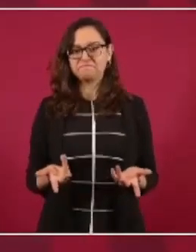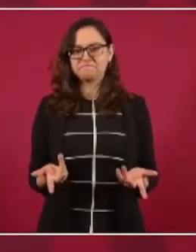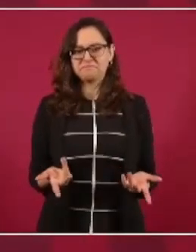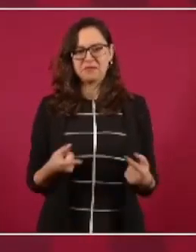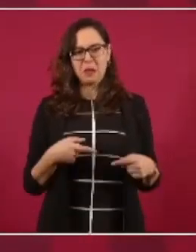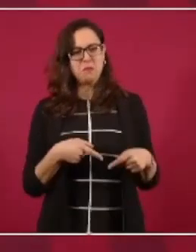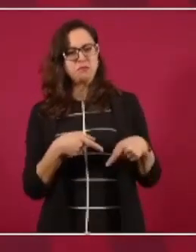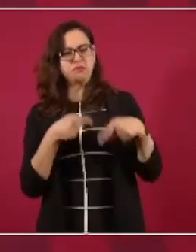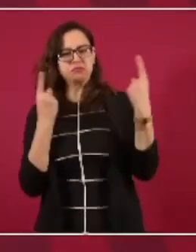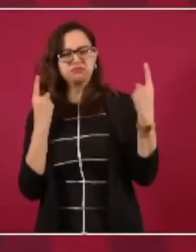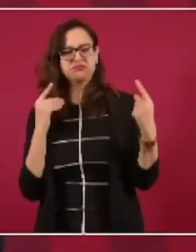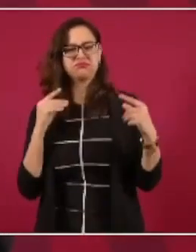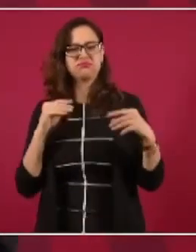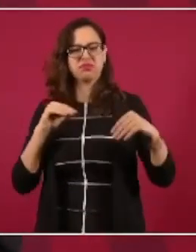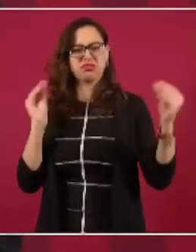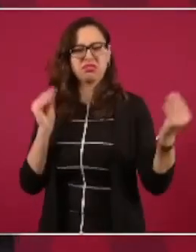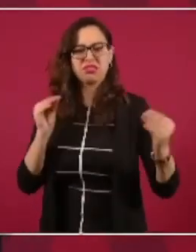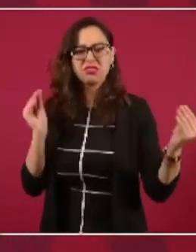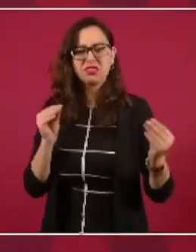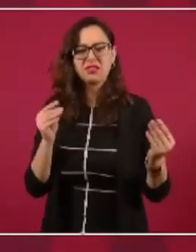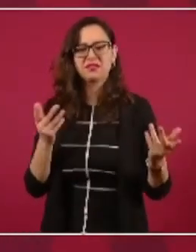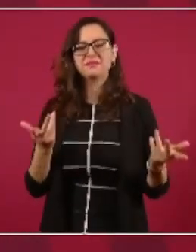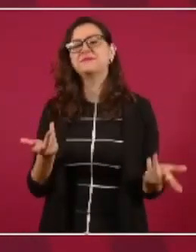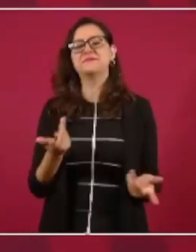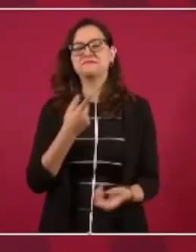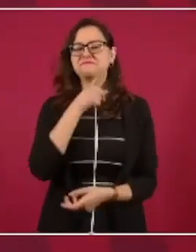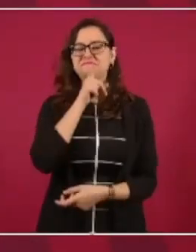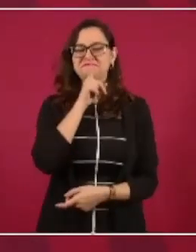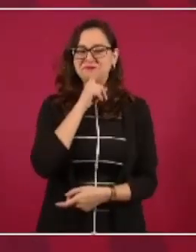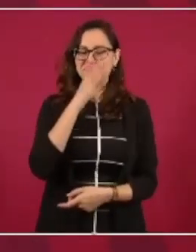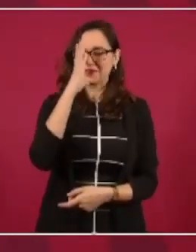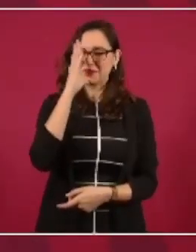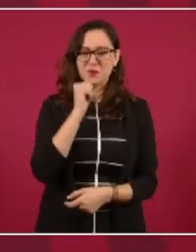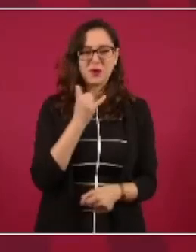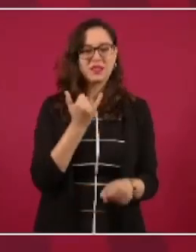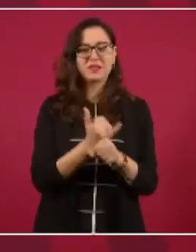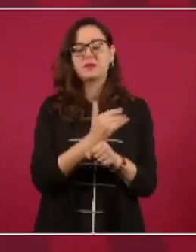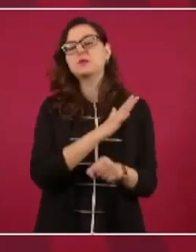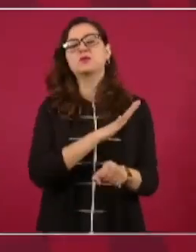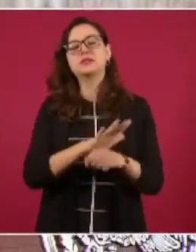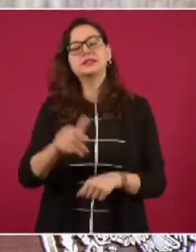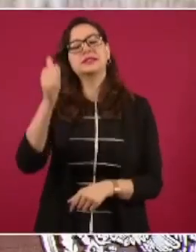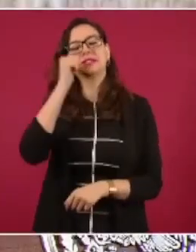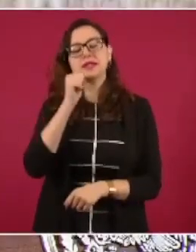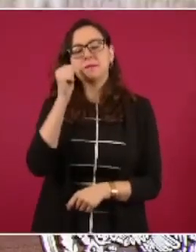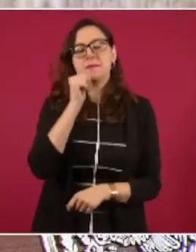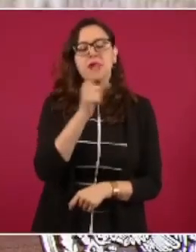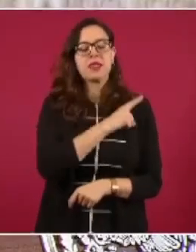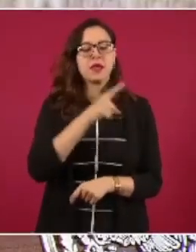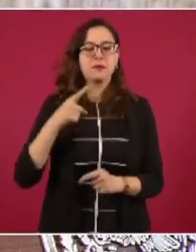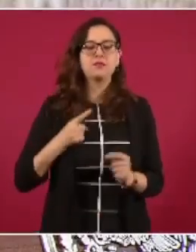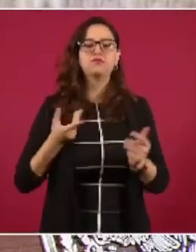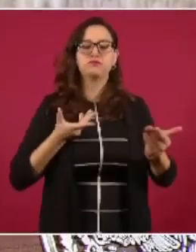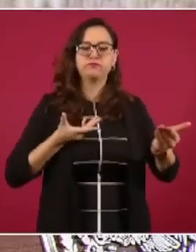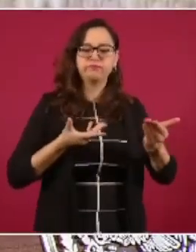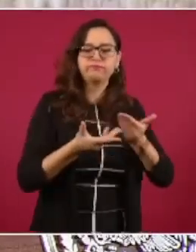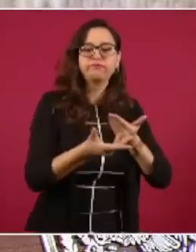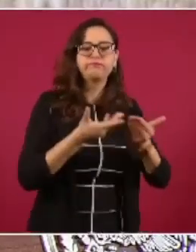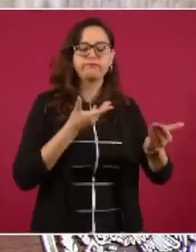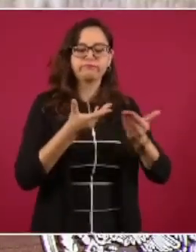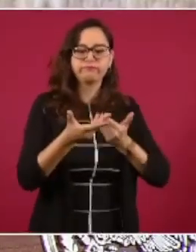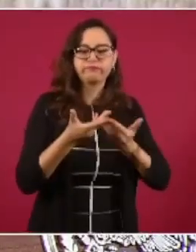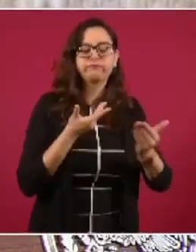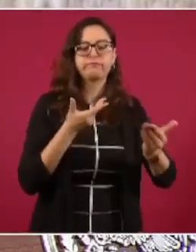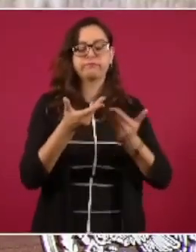pelearnos. Tenemos que buscar que sean buenas las relaciones, y es